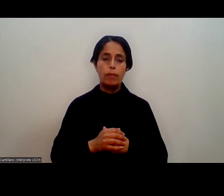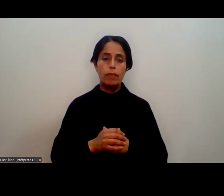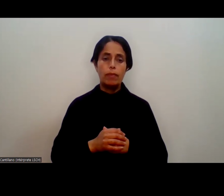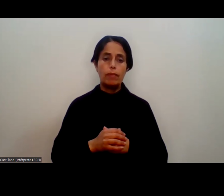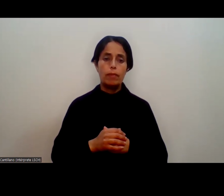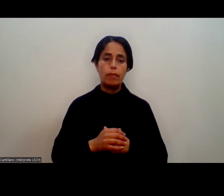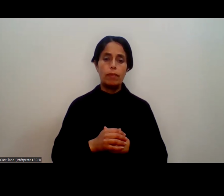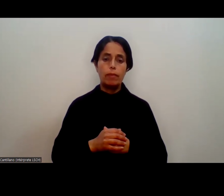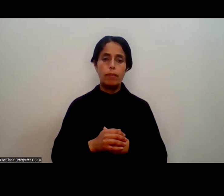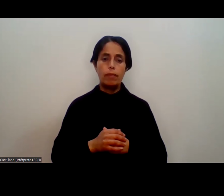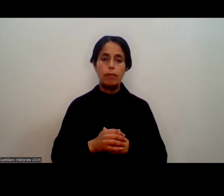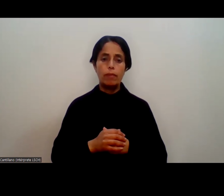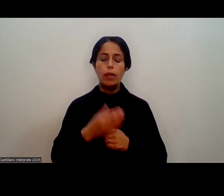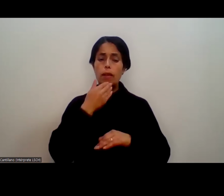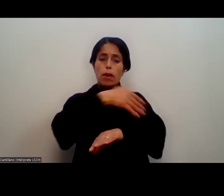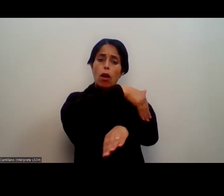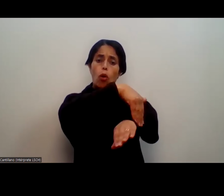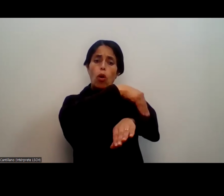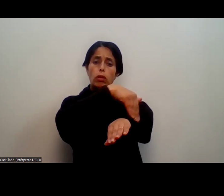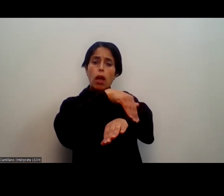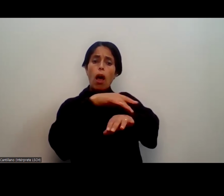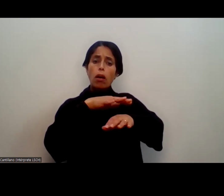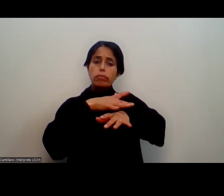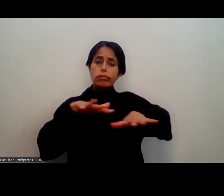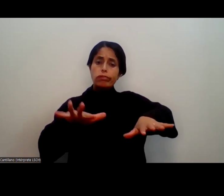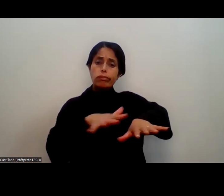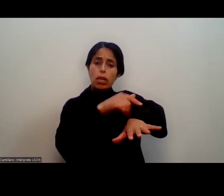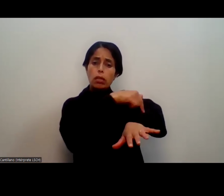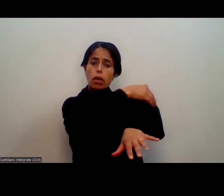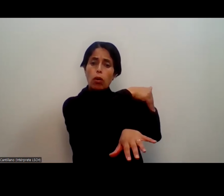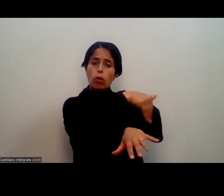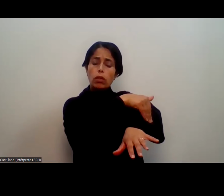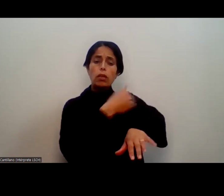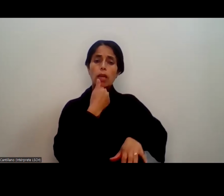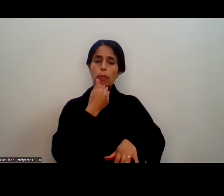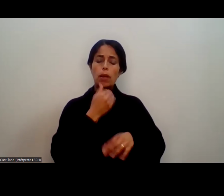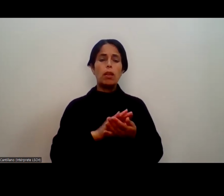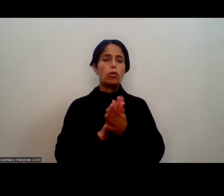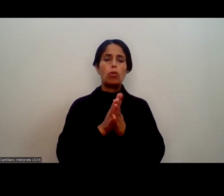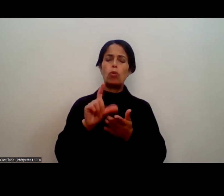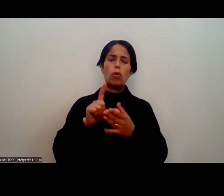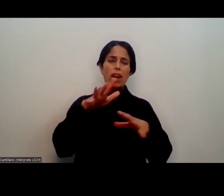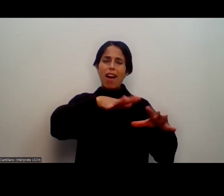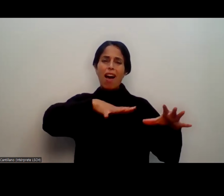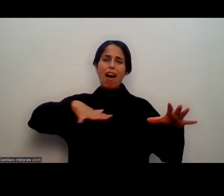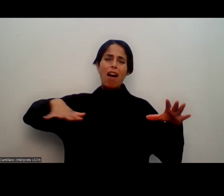Eh, y en la costa también, o sea, es todo un área geográfica muy amplia